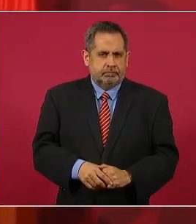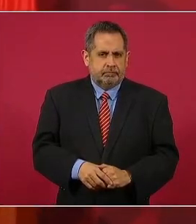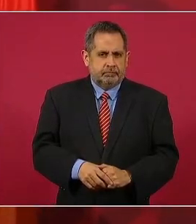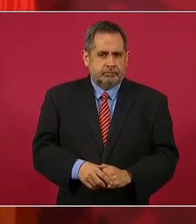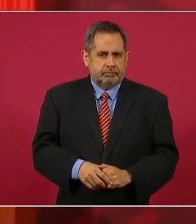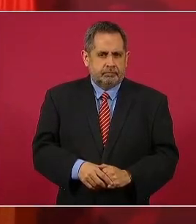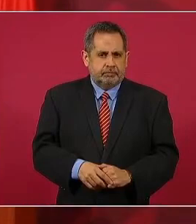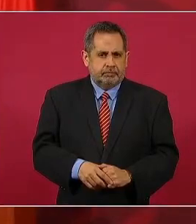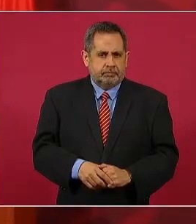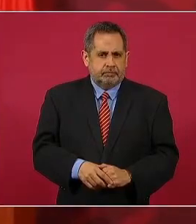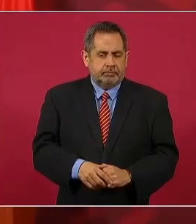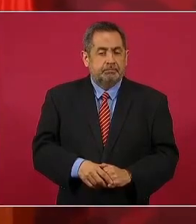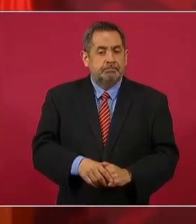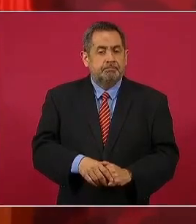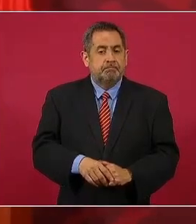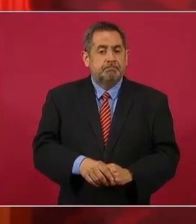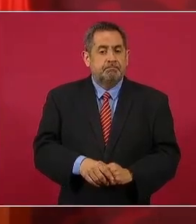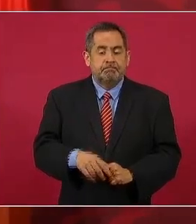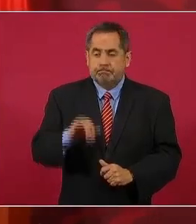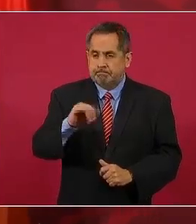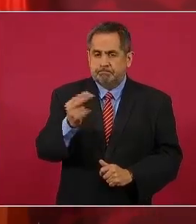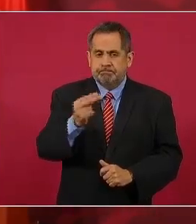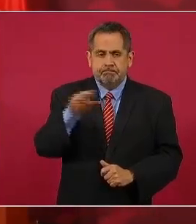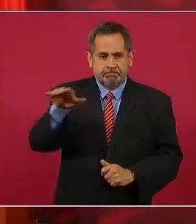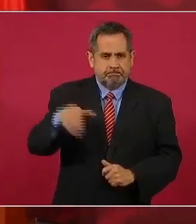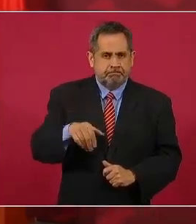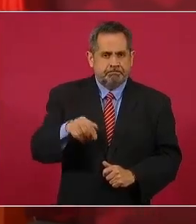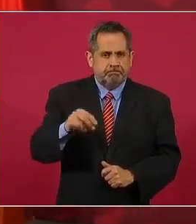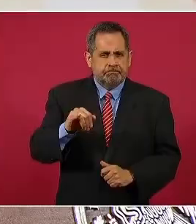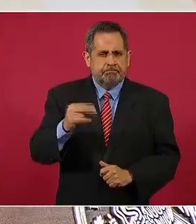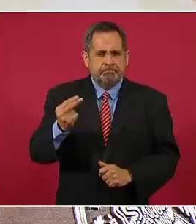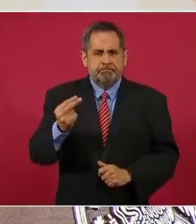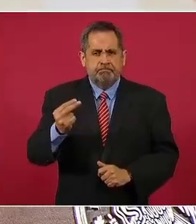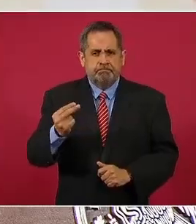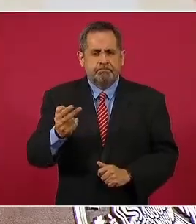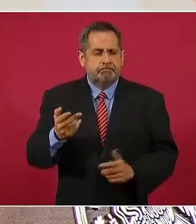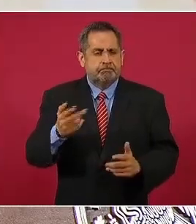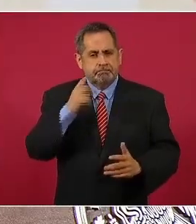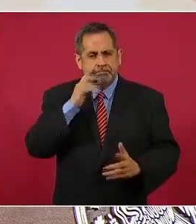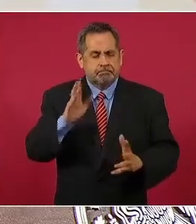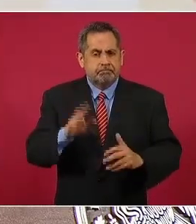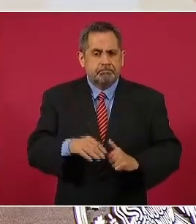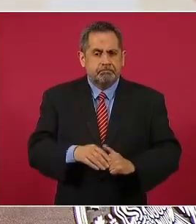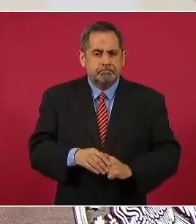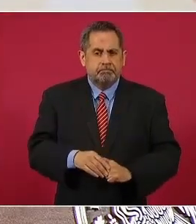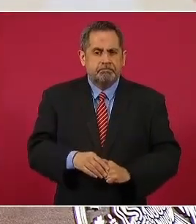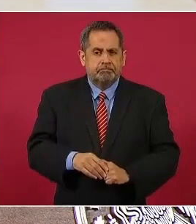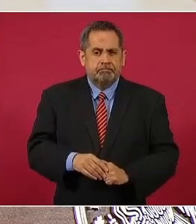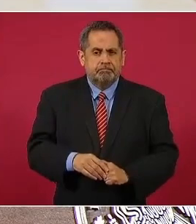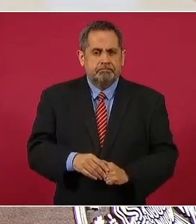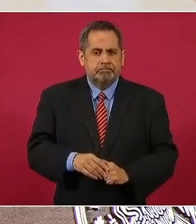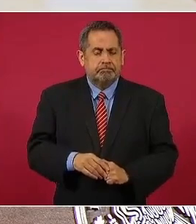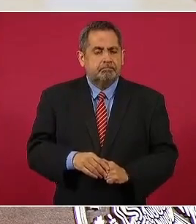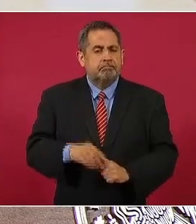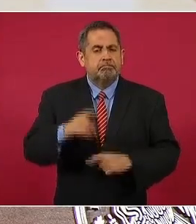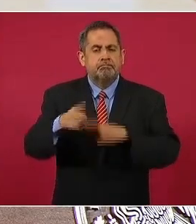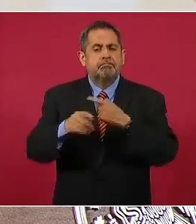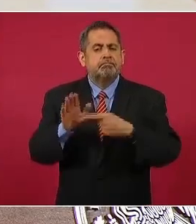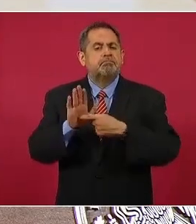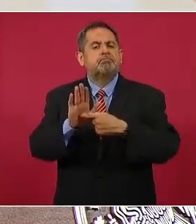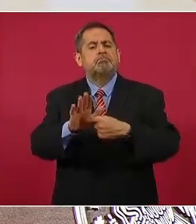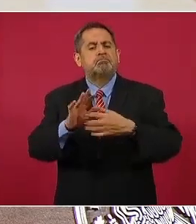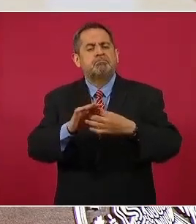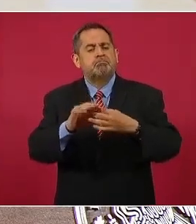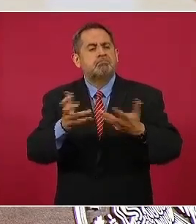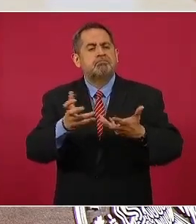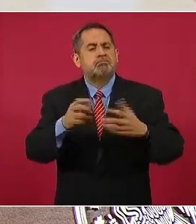Sí, necesitamos que venga Román. A ver, cuando pueda, y a mostrar lo que estamos